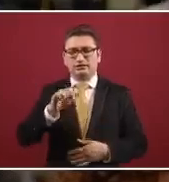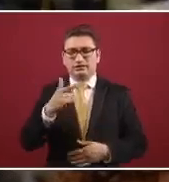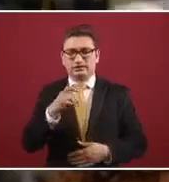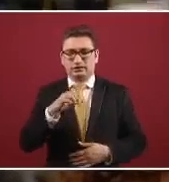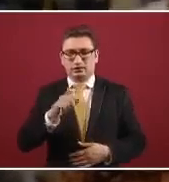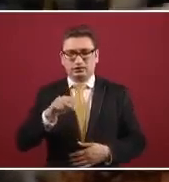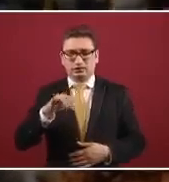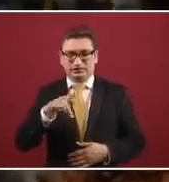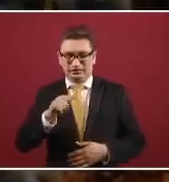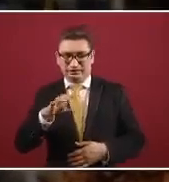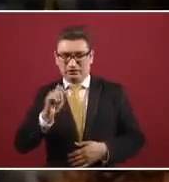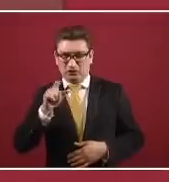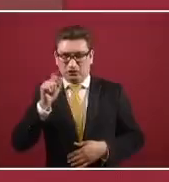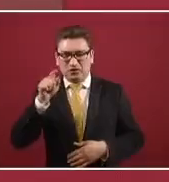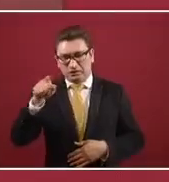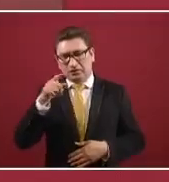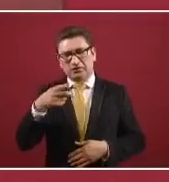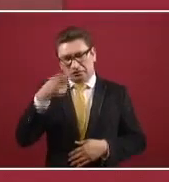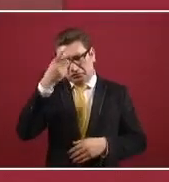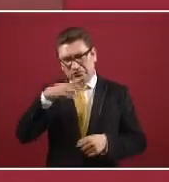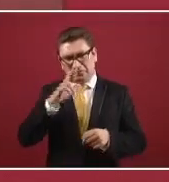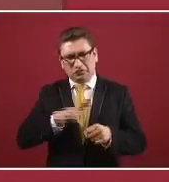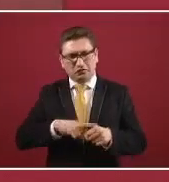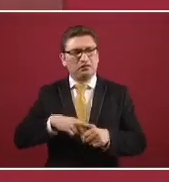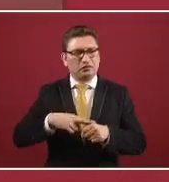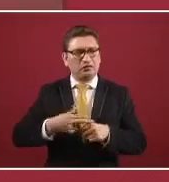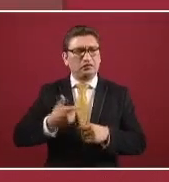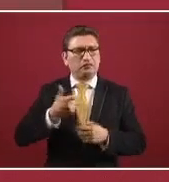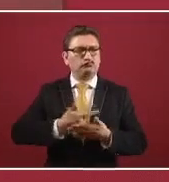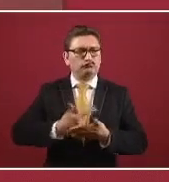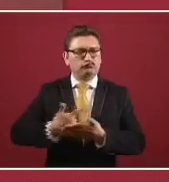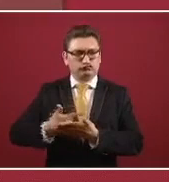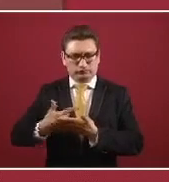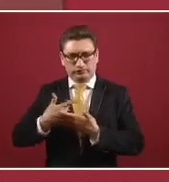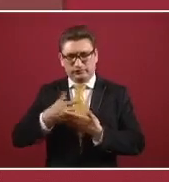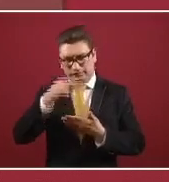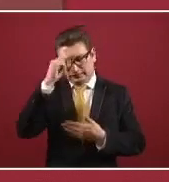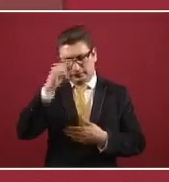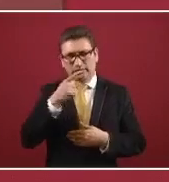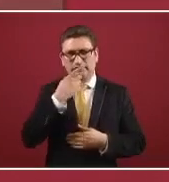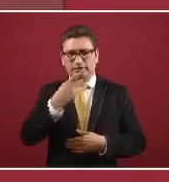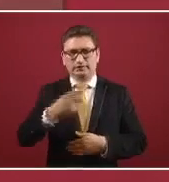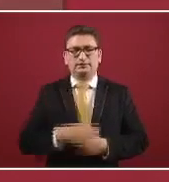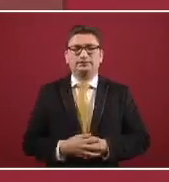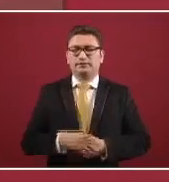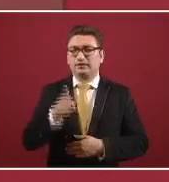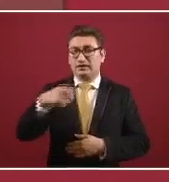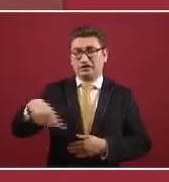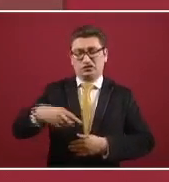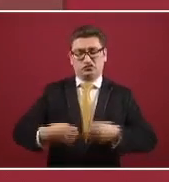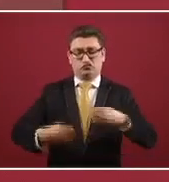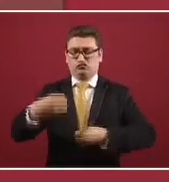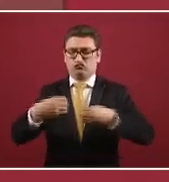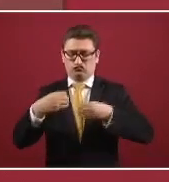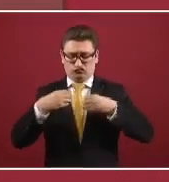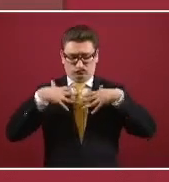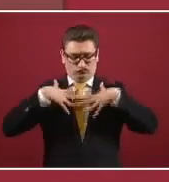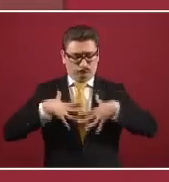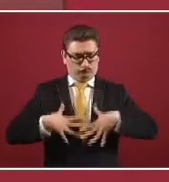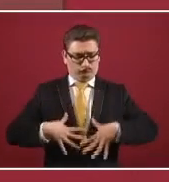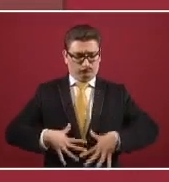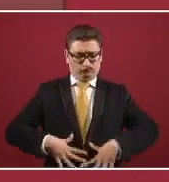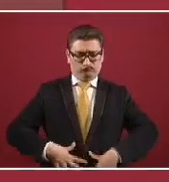de Inteligencia Financiera, que escribe: la toga da apariencia de